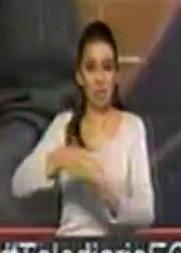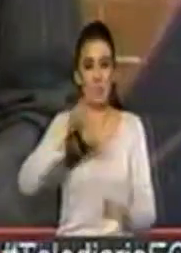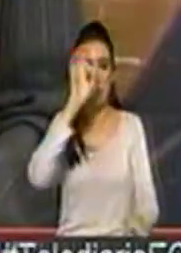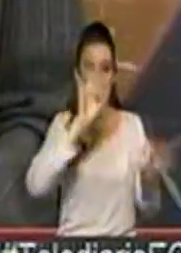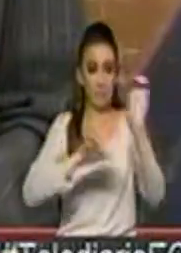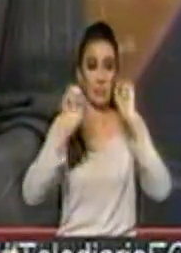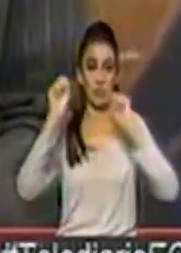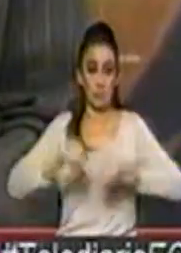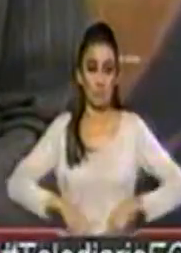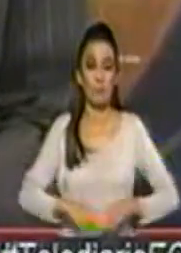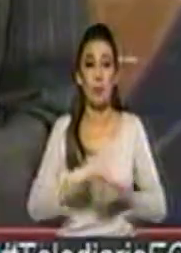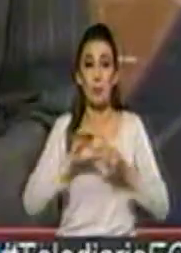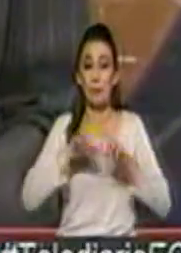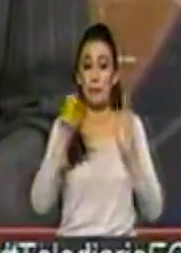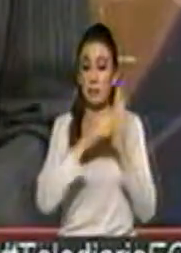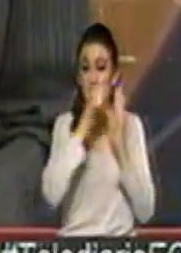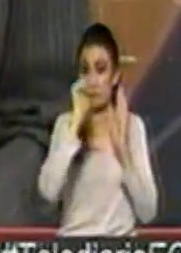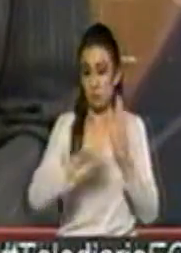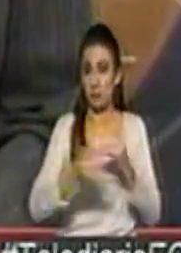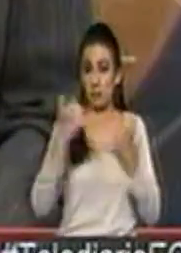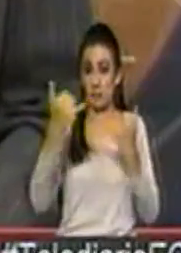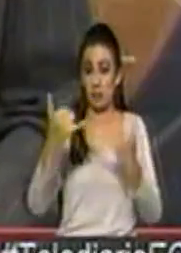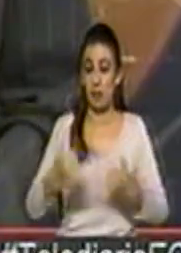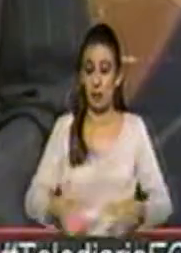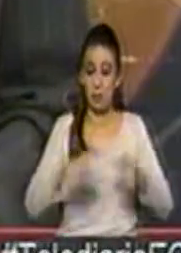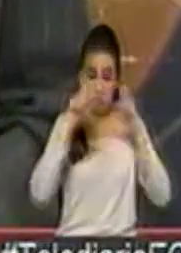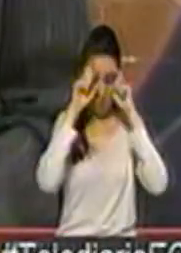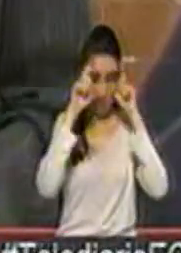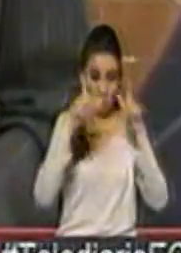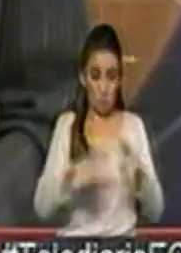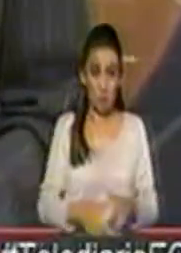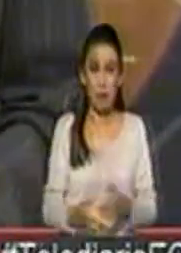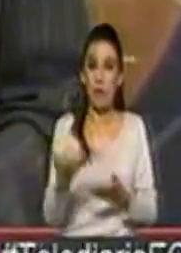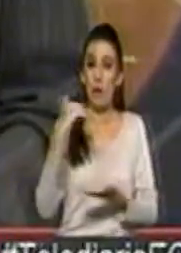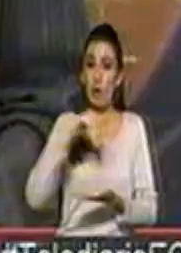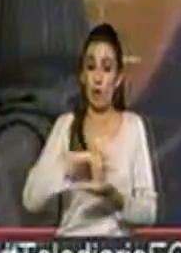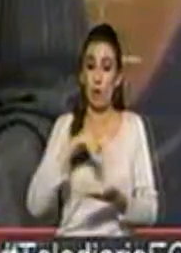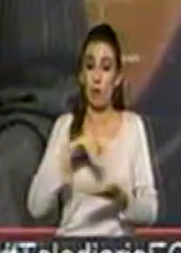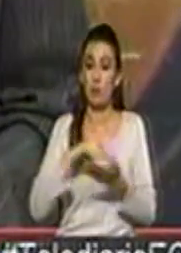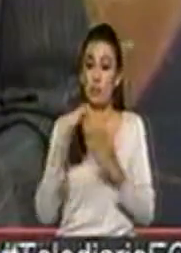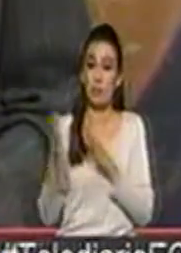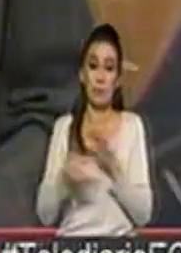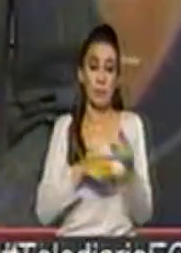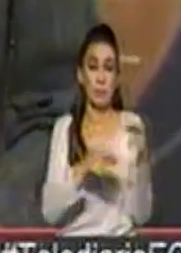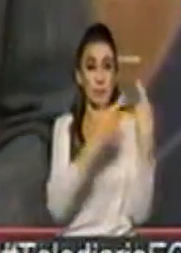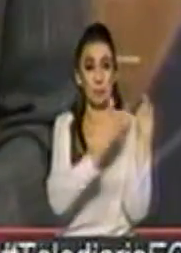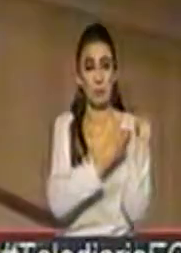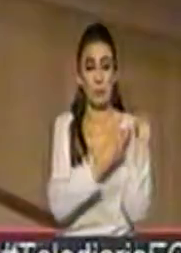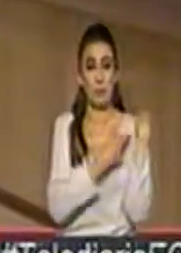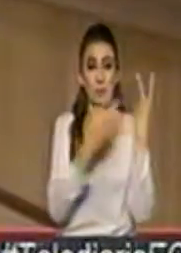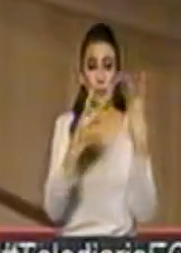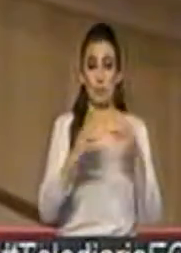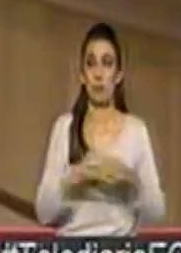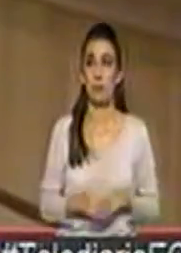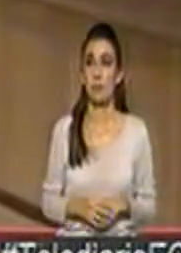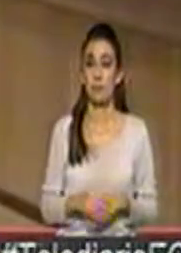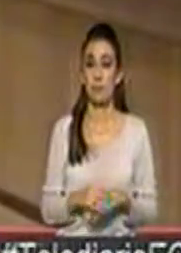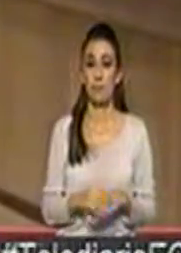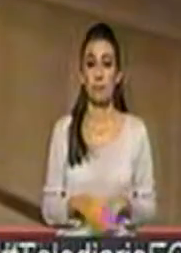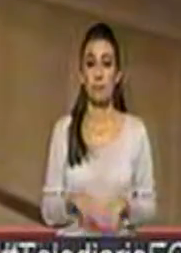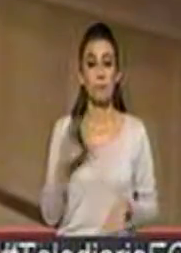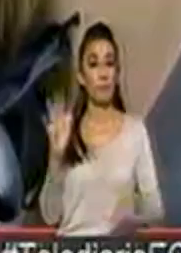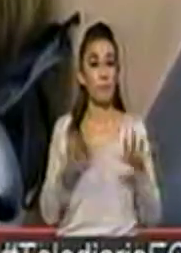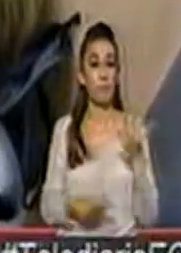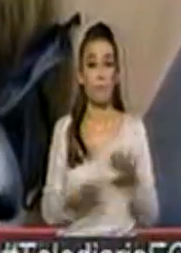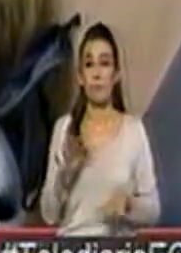en cambio, considera que los actuales jueces deben mantener y reforzar sus competencias. Mediante reforma a la